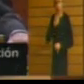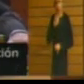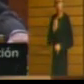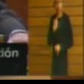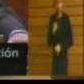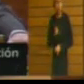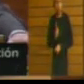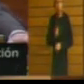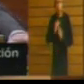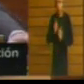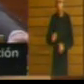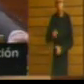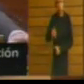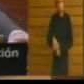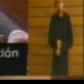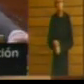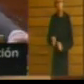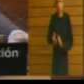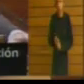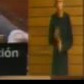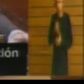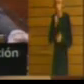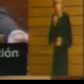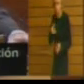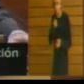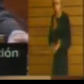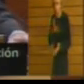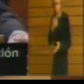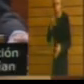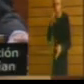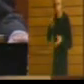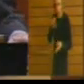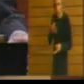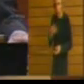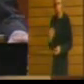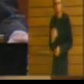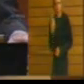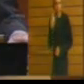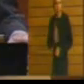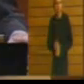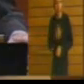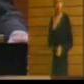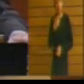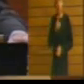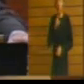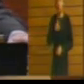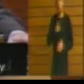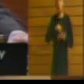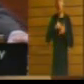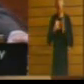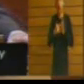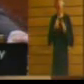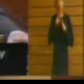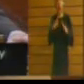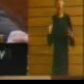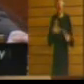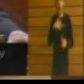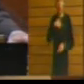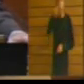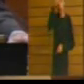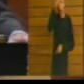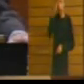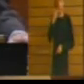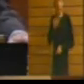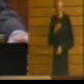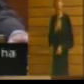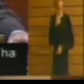no es su modelo y por lo tanto no hay que darle una información detallada. Pero bueno, si ustedes pinchan en los proyectos lingüísticos alemán,